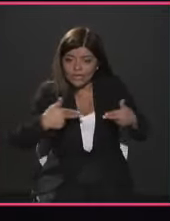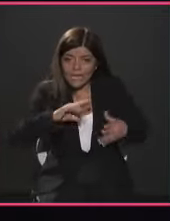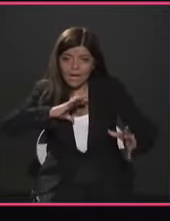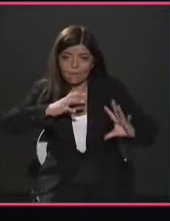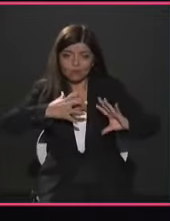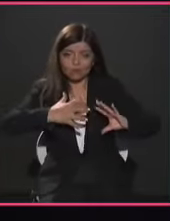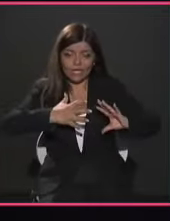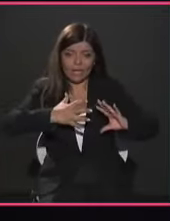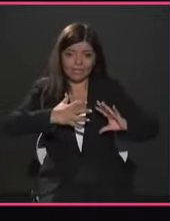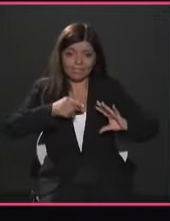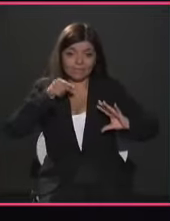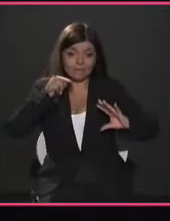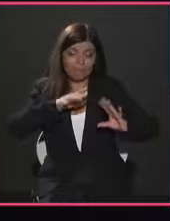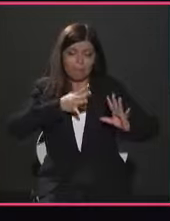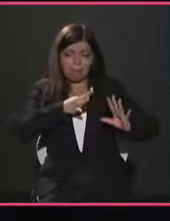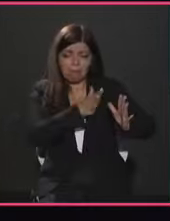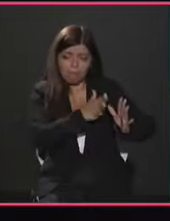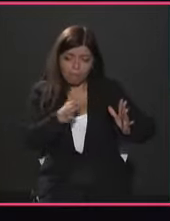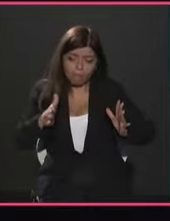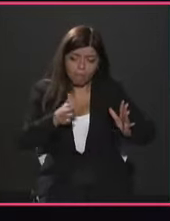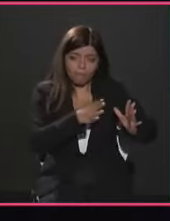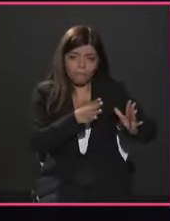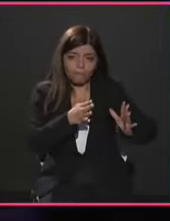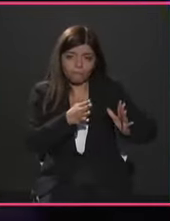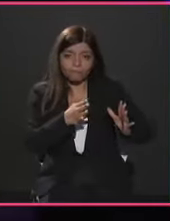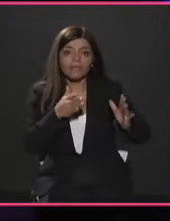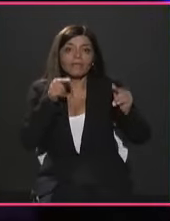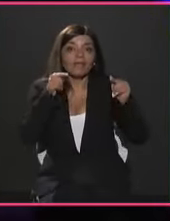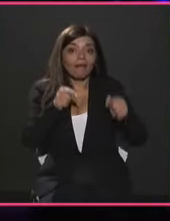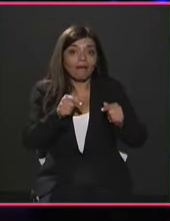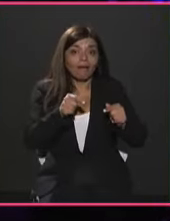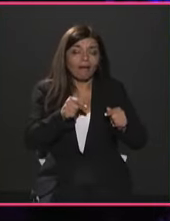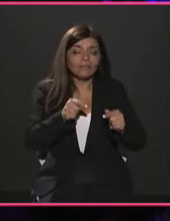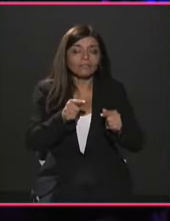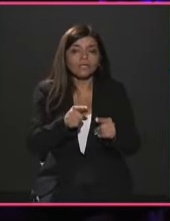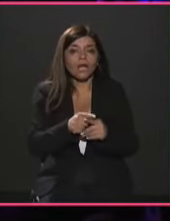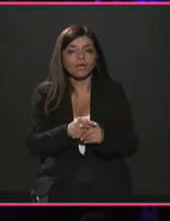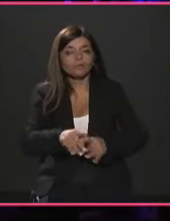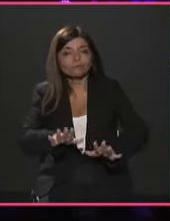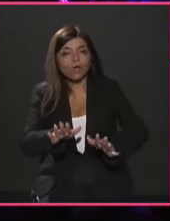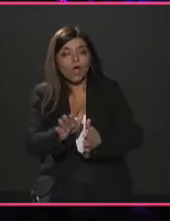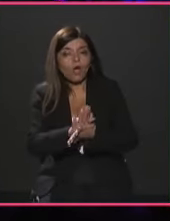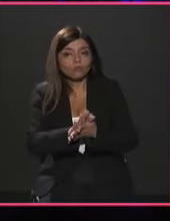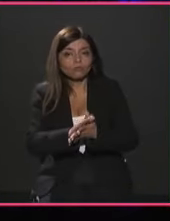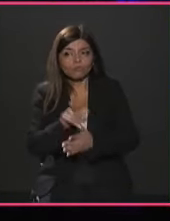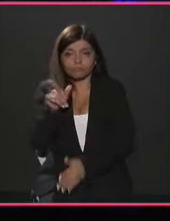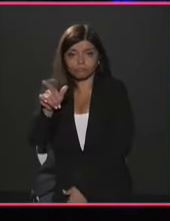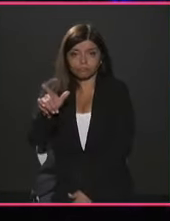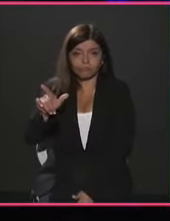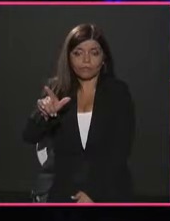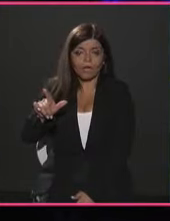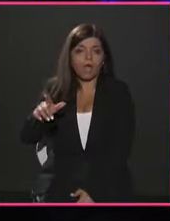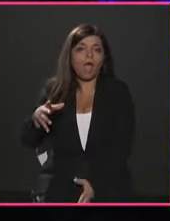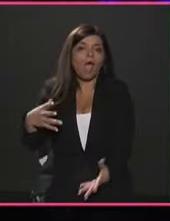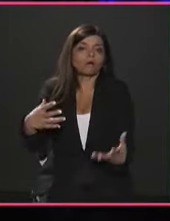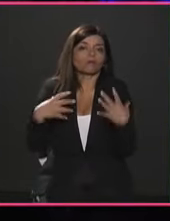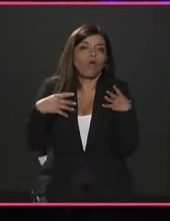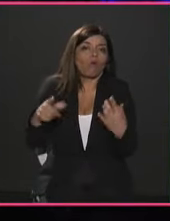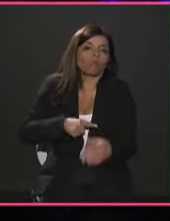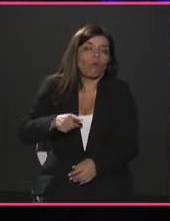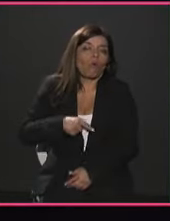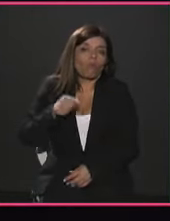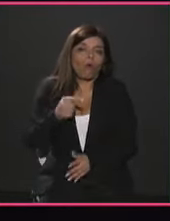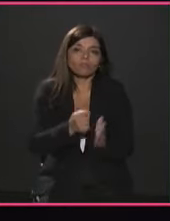y esta la a través de la propaganda antiova se le culpó esta terapia como ser simplemente